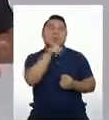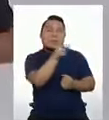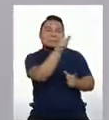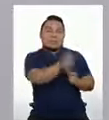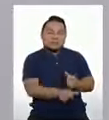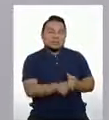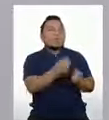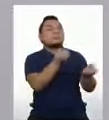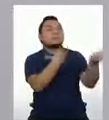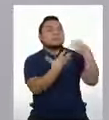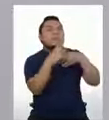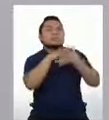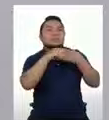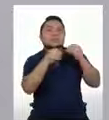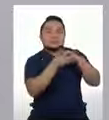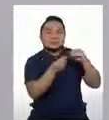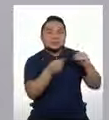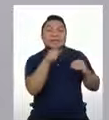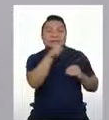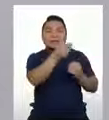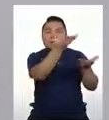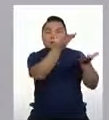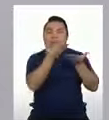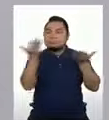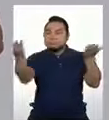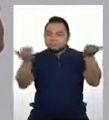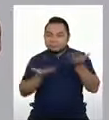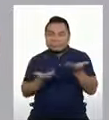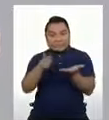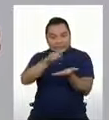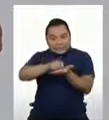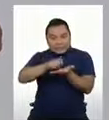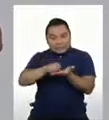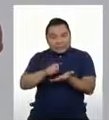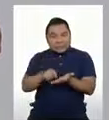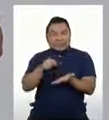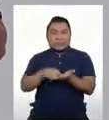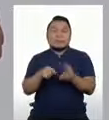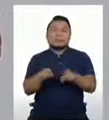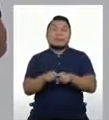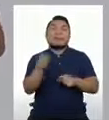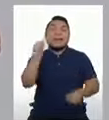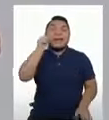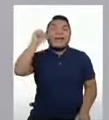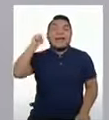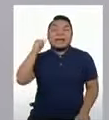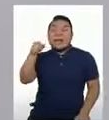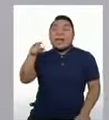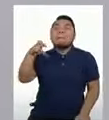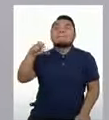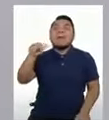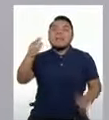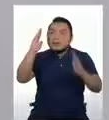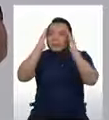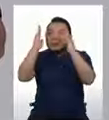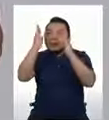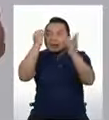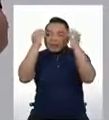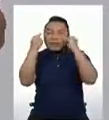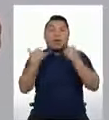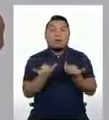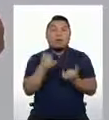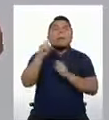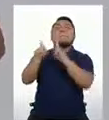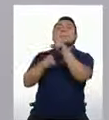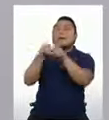personas cercanas. Por ejemplo, recordemos o leamos nuestras notas. Creo que ayer Patti estuvo muy atenta. Vamos a preguntarle a